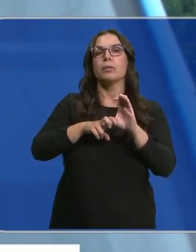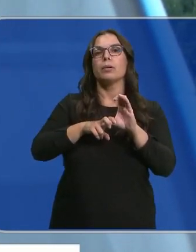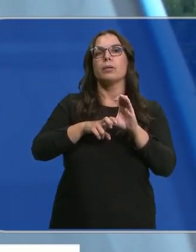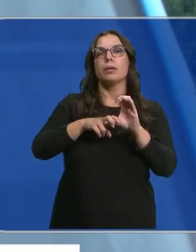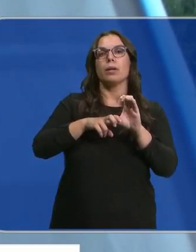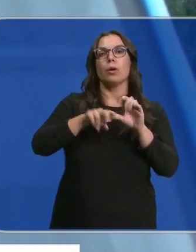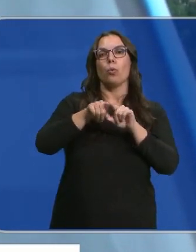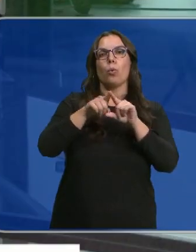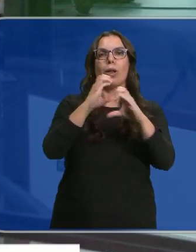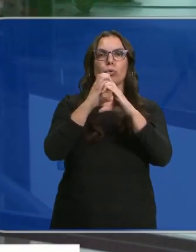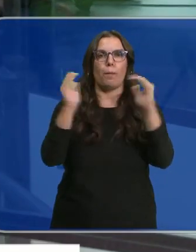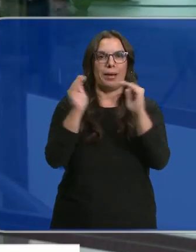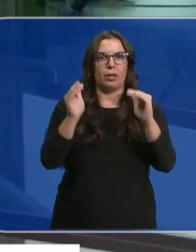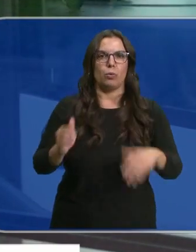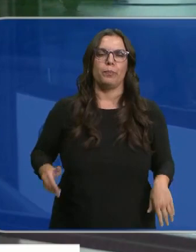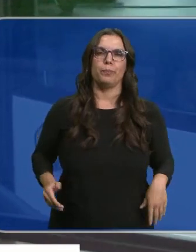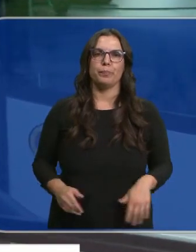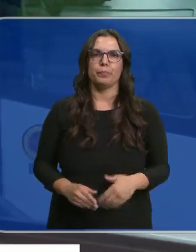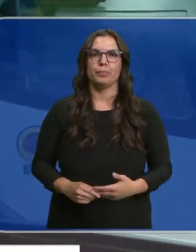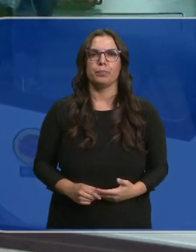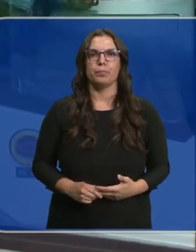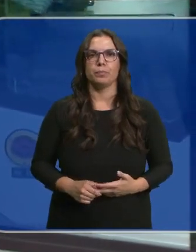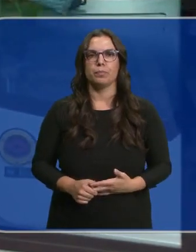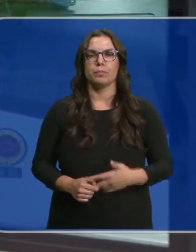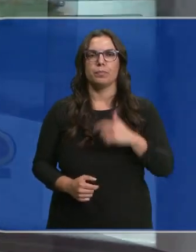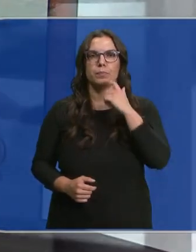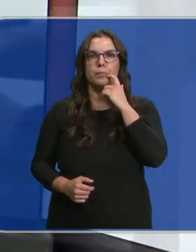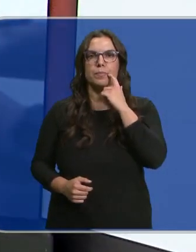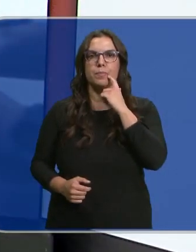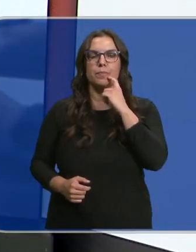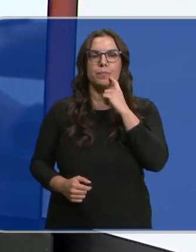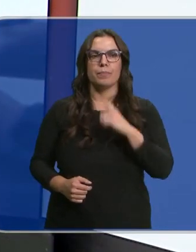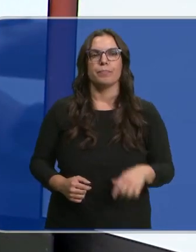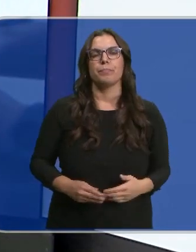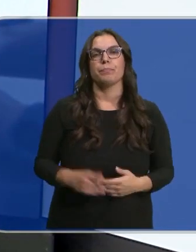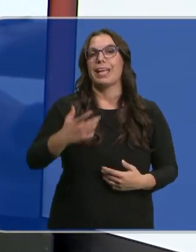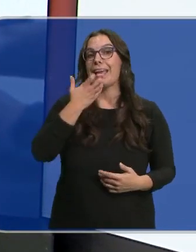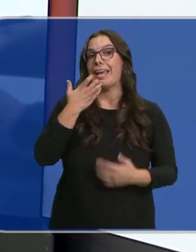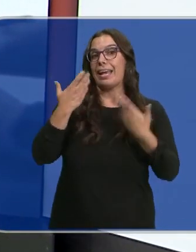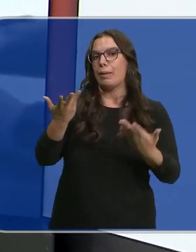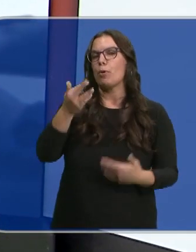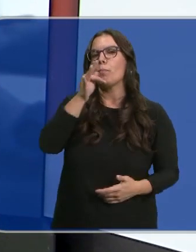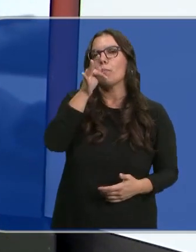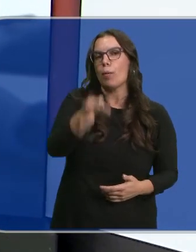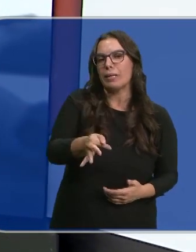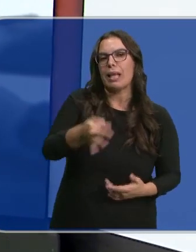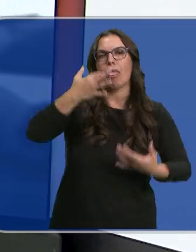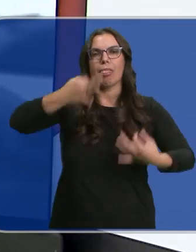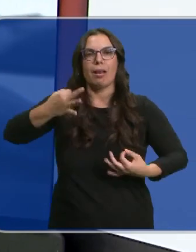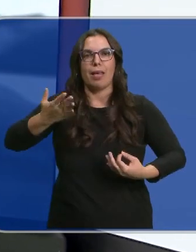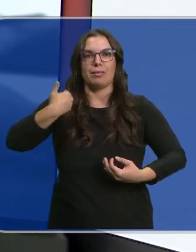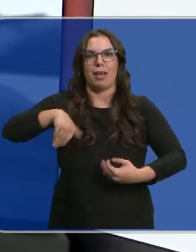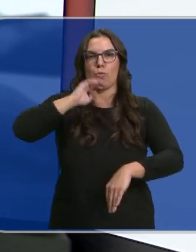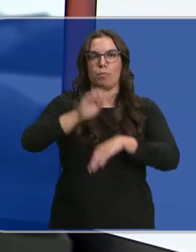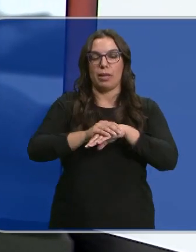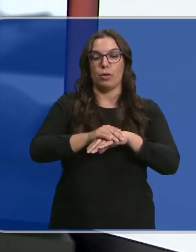haciendo transbordo en un microbús. Este es uno de los ejemplos de promesas que se vuelven realidad.